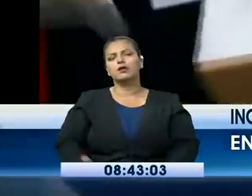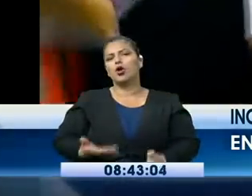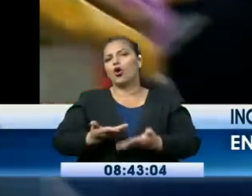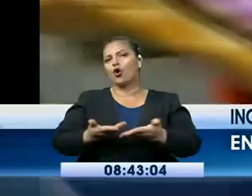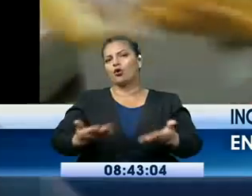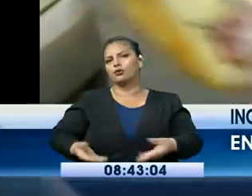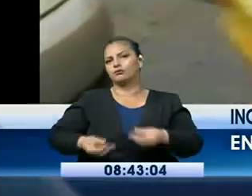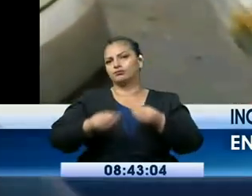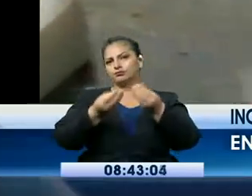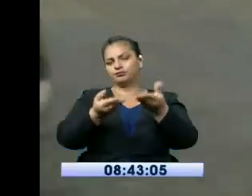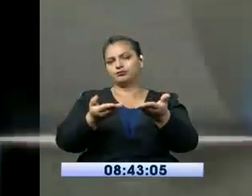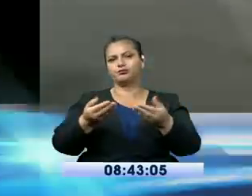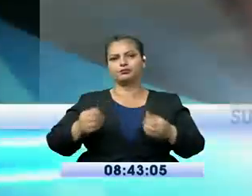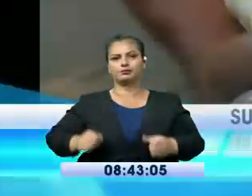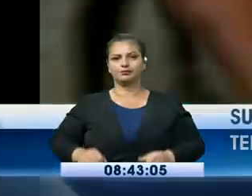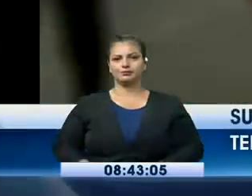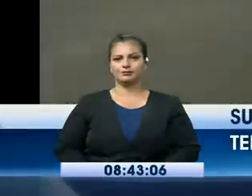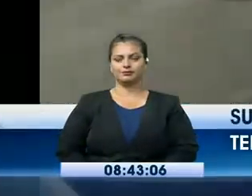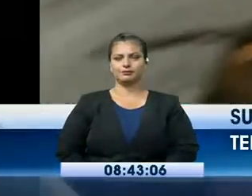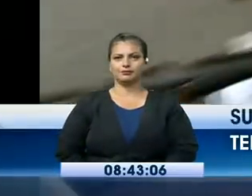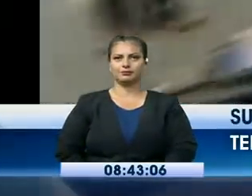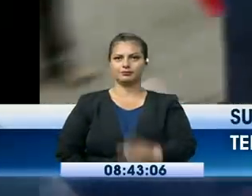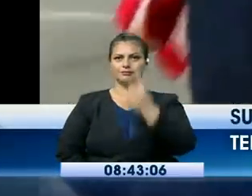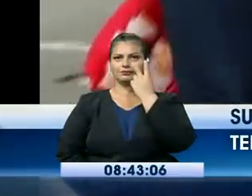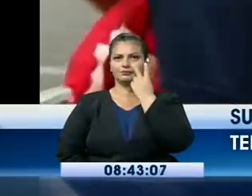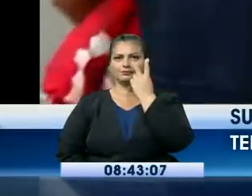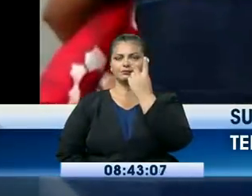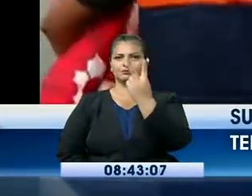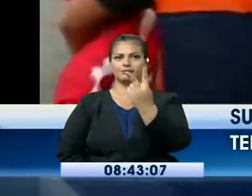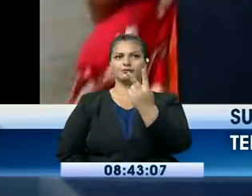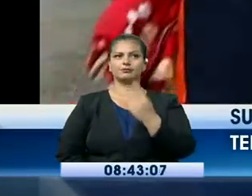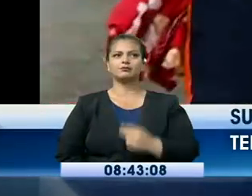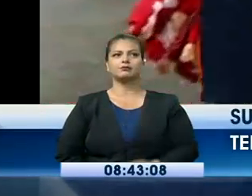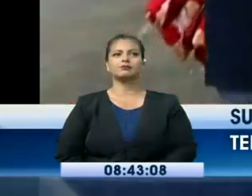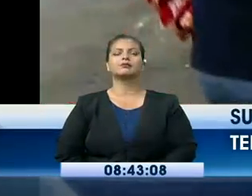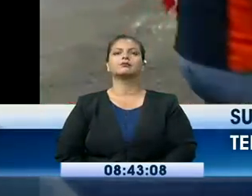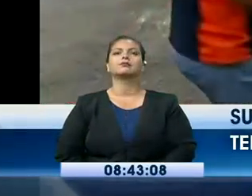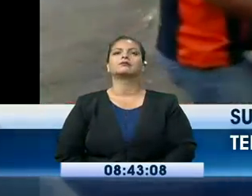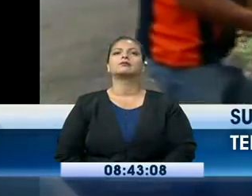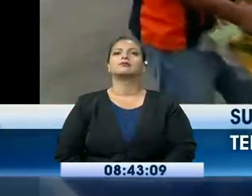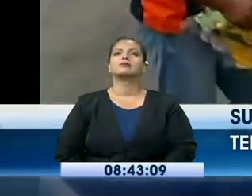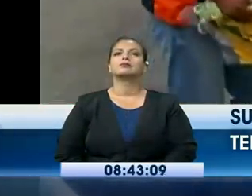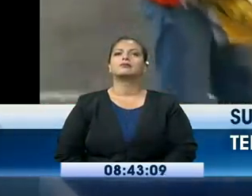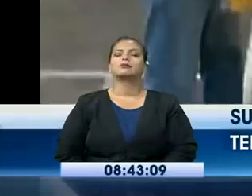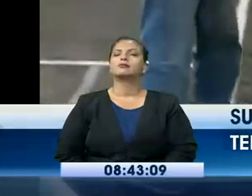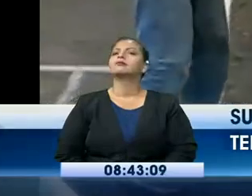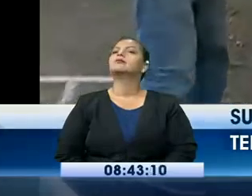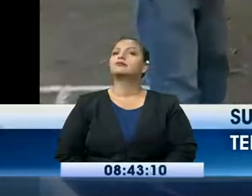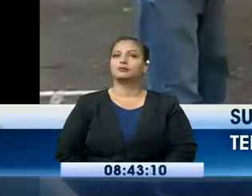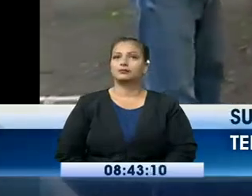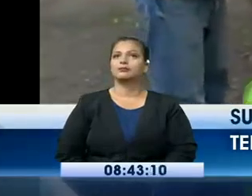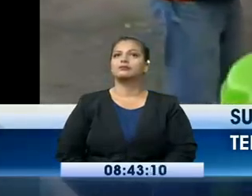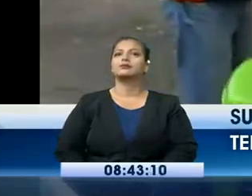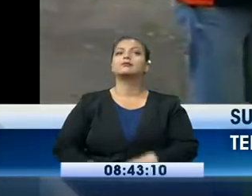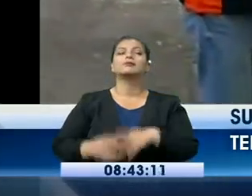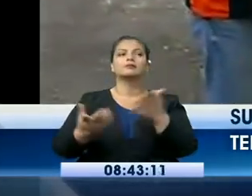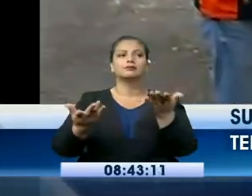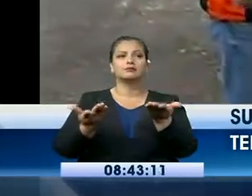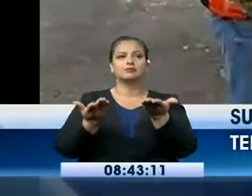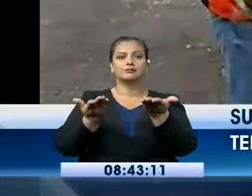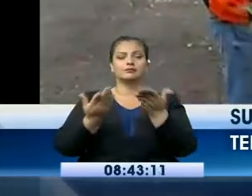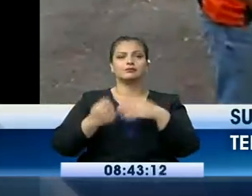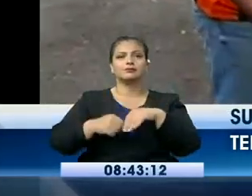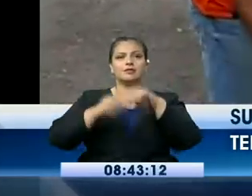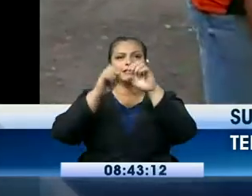allí haciéndose presente hasta el momento la ayuda por parte de gestión de riesgo estaban colaborando